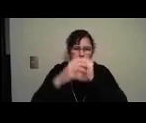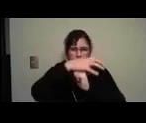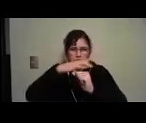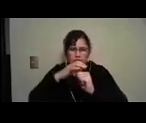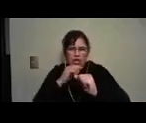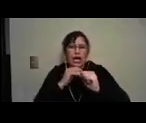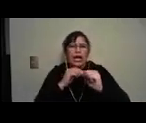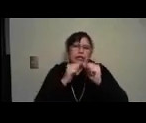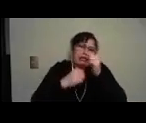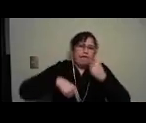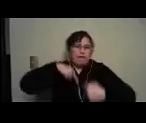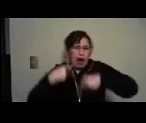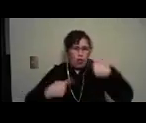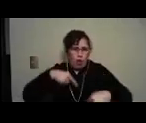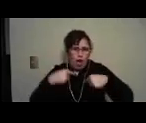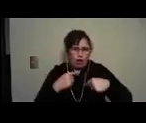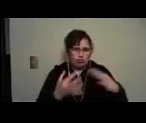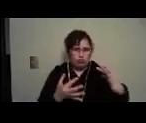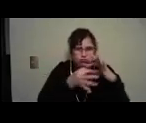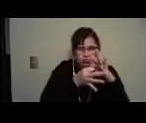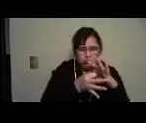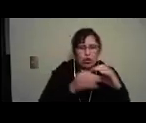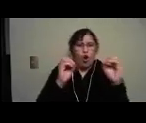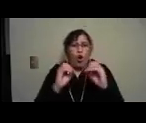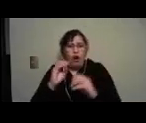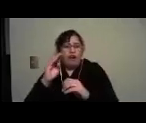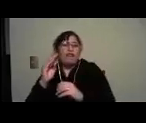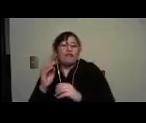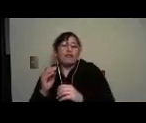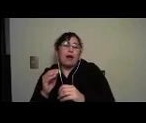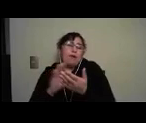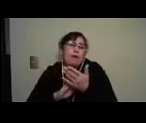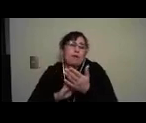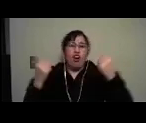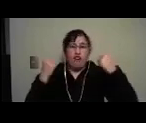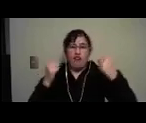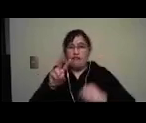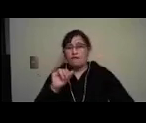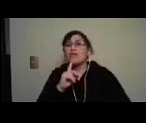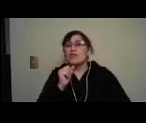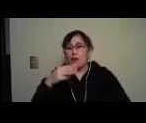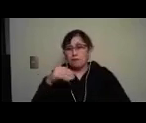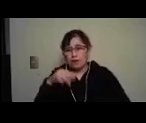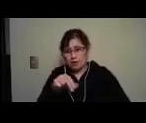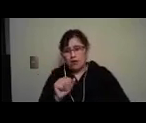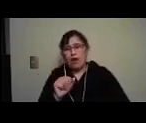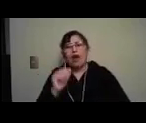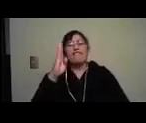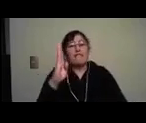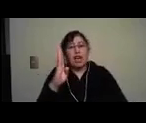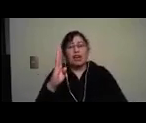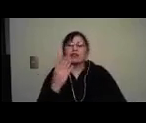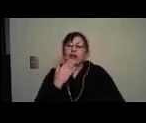la enfermedad de Parkinson, carencia de vitamina B, ¿ya? O B12 particularmente, como en el caso del síndrome de Korsakoff,